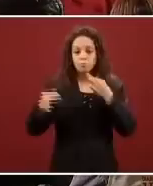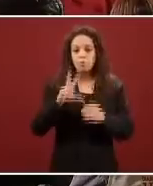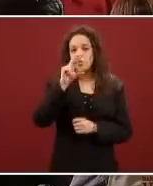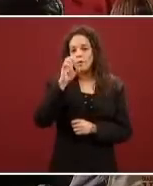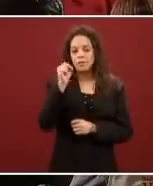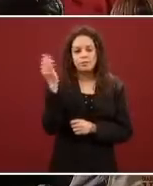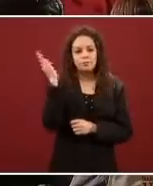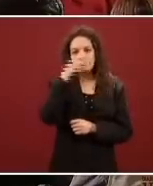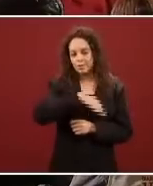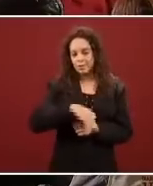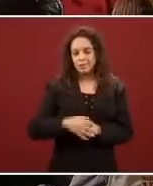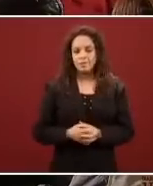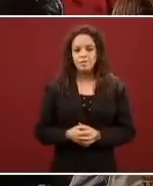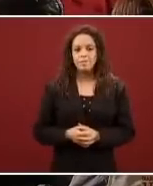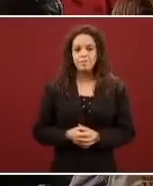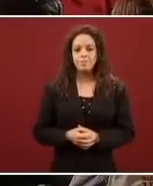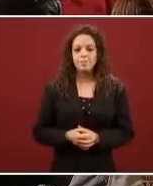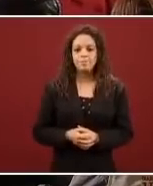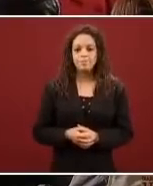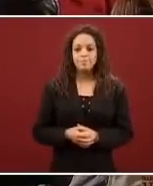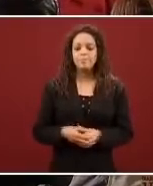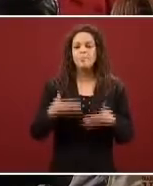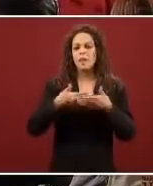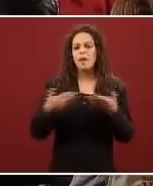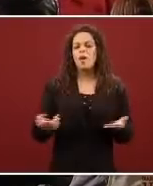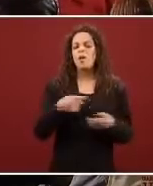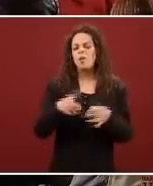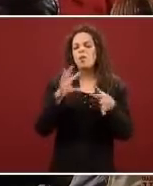falsas. Vamos a hablar